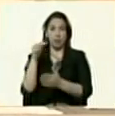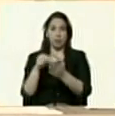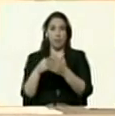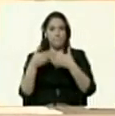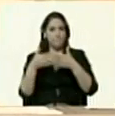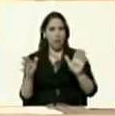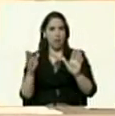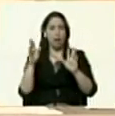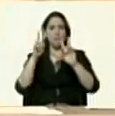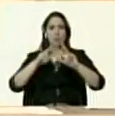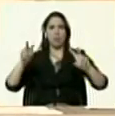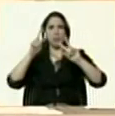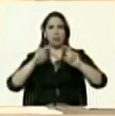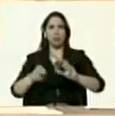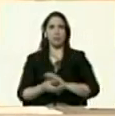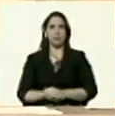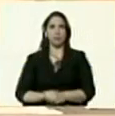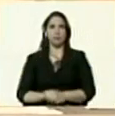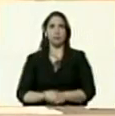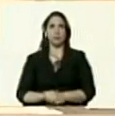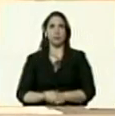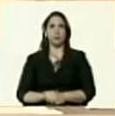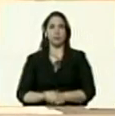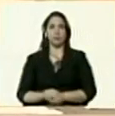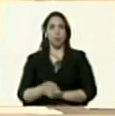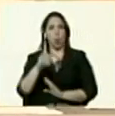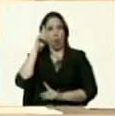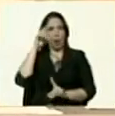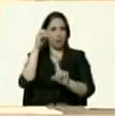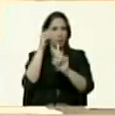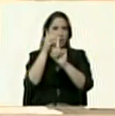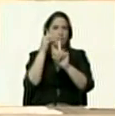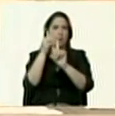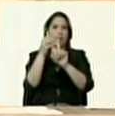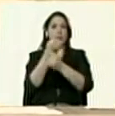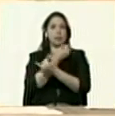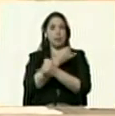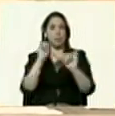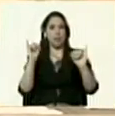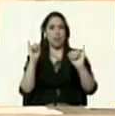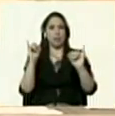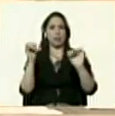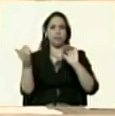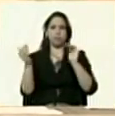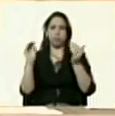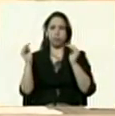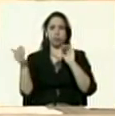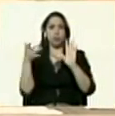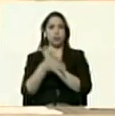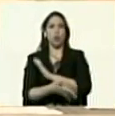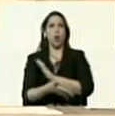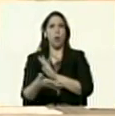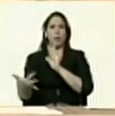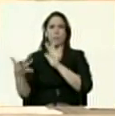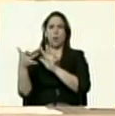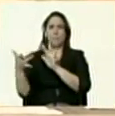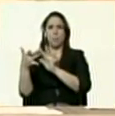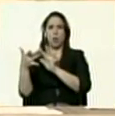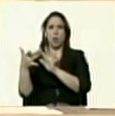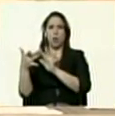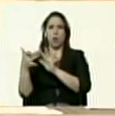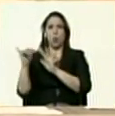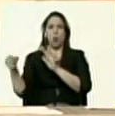una investigación objetiva, independiente, imparcial, sobre la relación del señor Juan